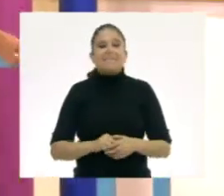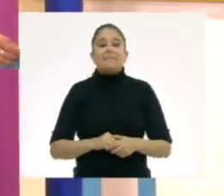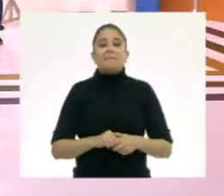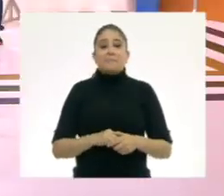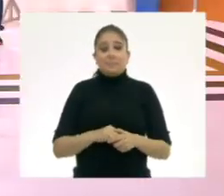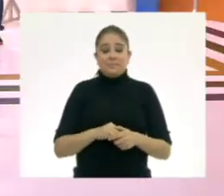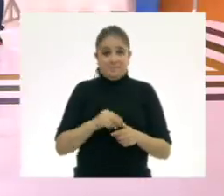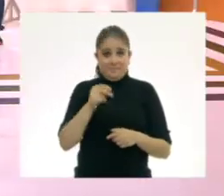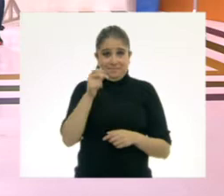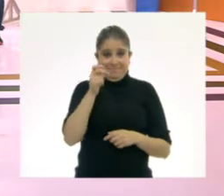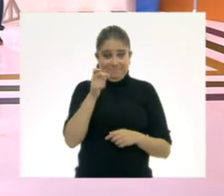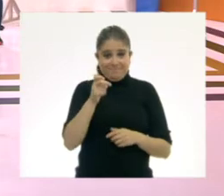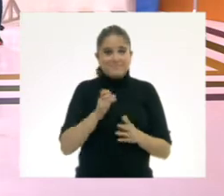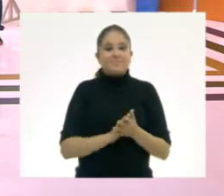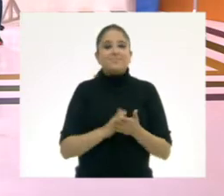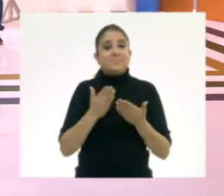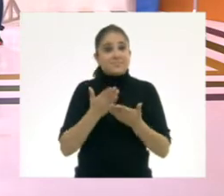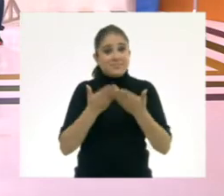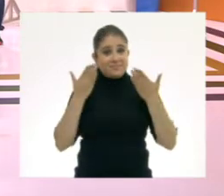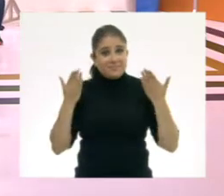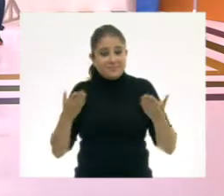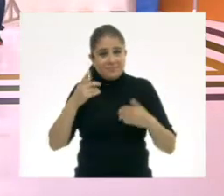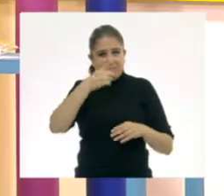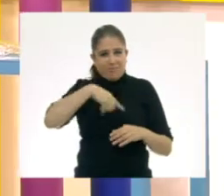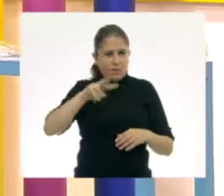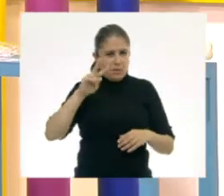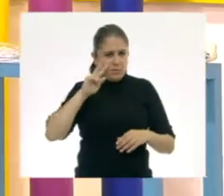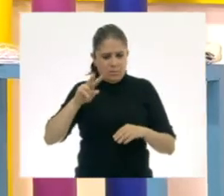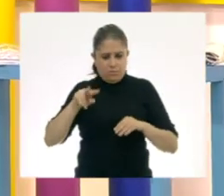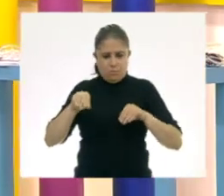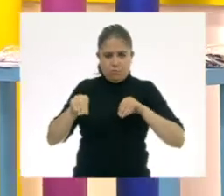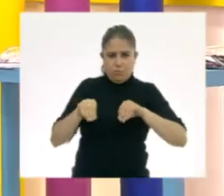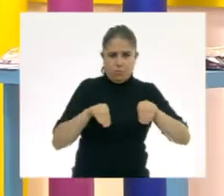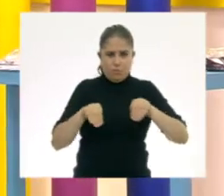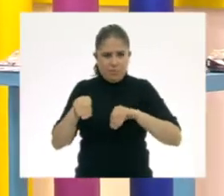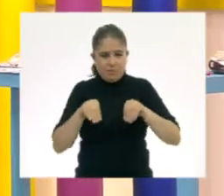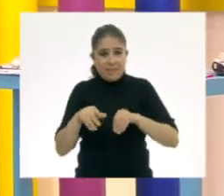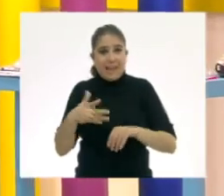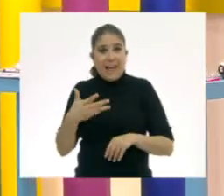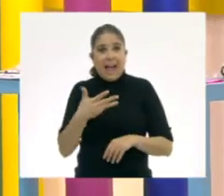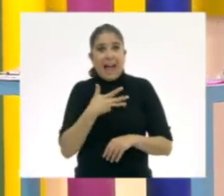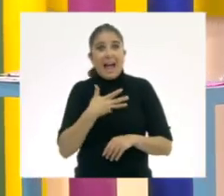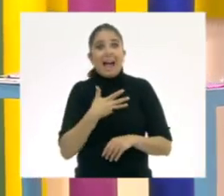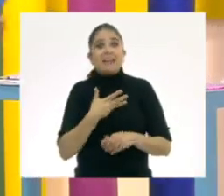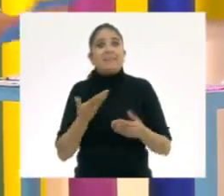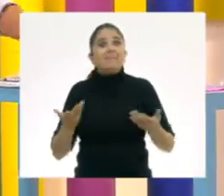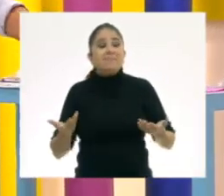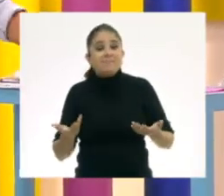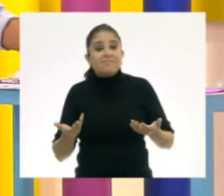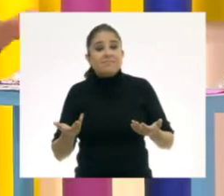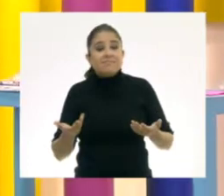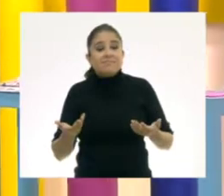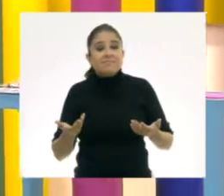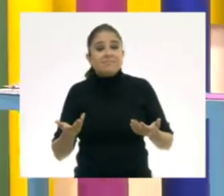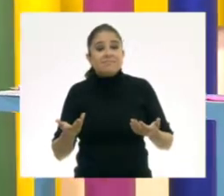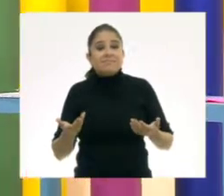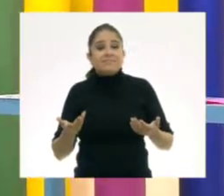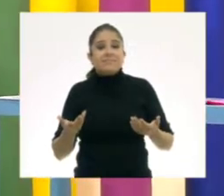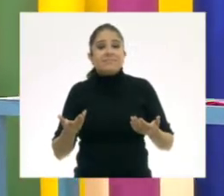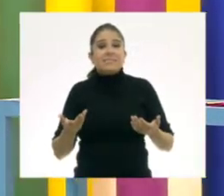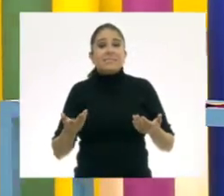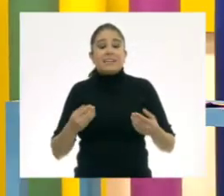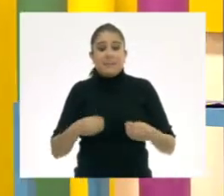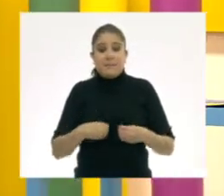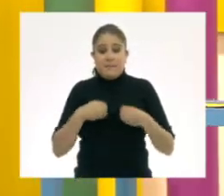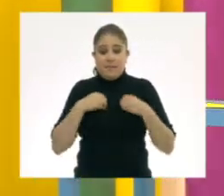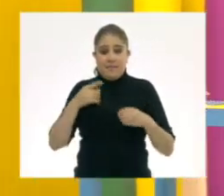esto, sí, ahora, como estamos viendo del movimiento, tenemos, sí, que ahora, que en